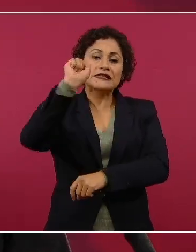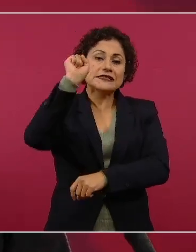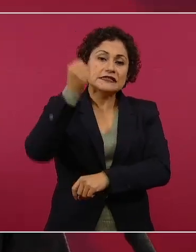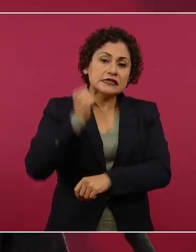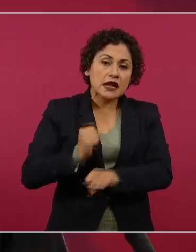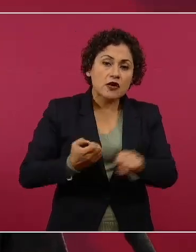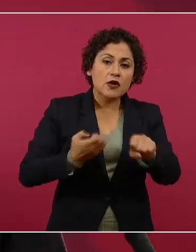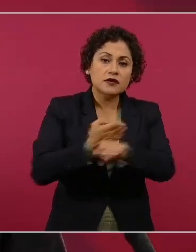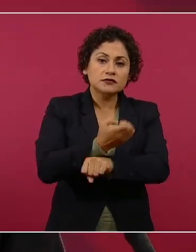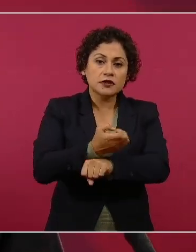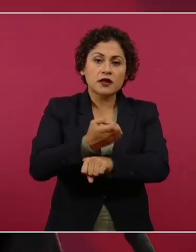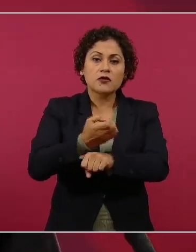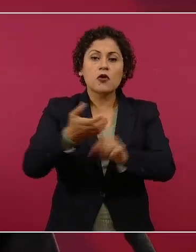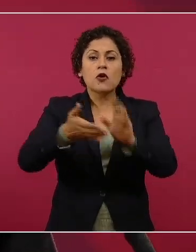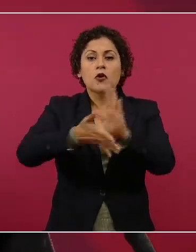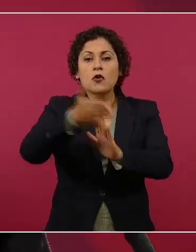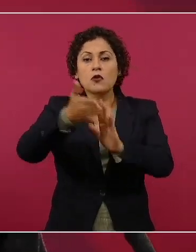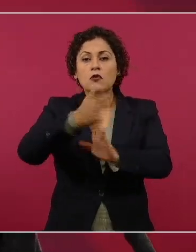Picacho,